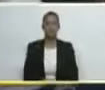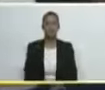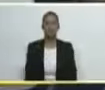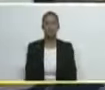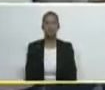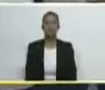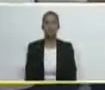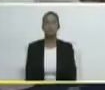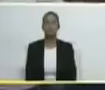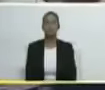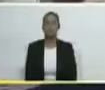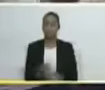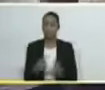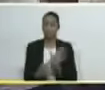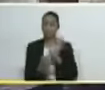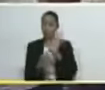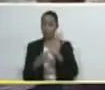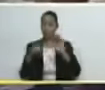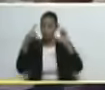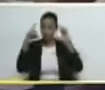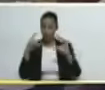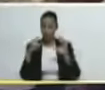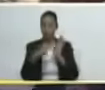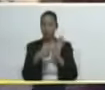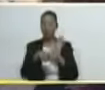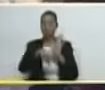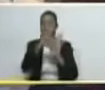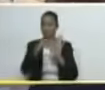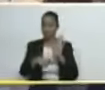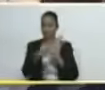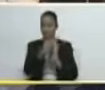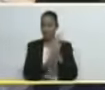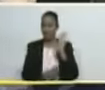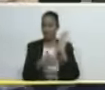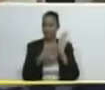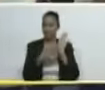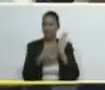es la planilla de postulación al pueblo venezolano. Vamos a escuchar parte del ambiente.